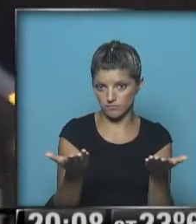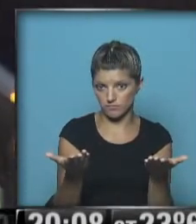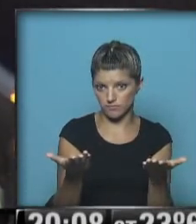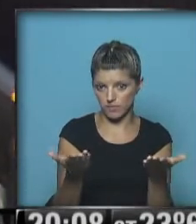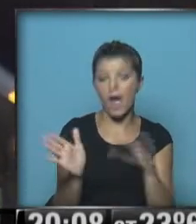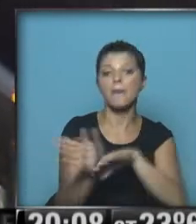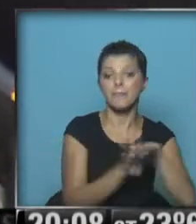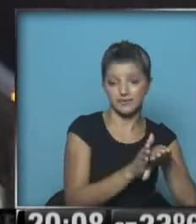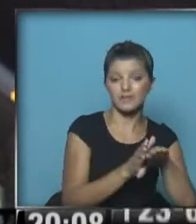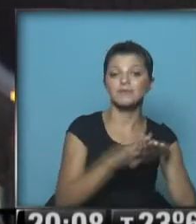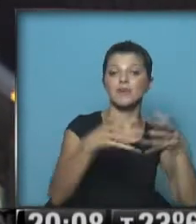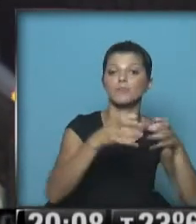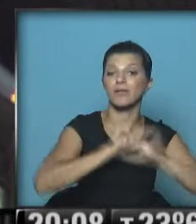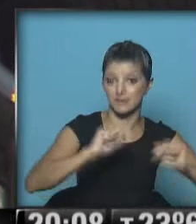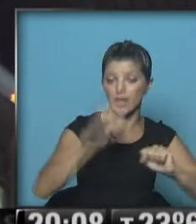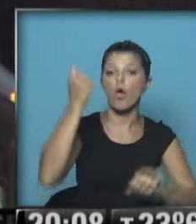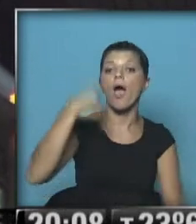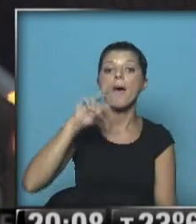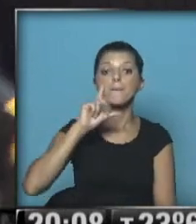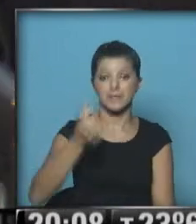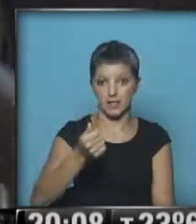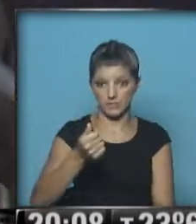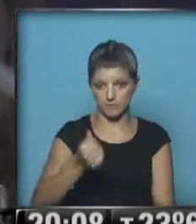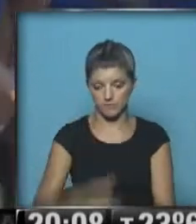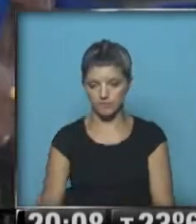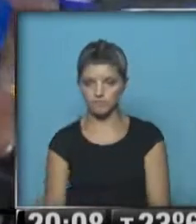del atentado terrorista de la amia